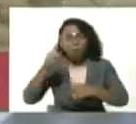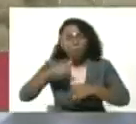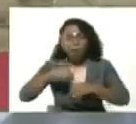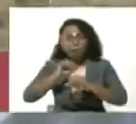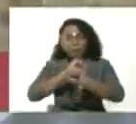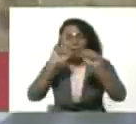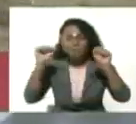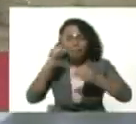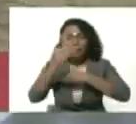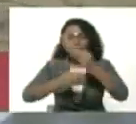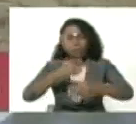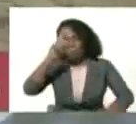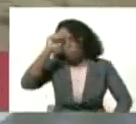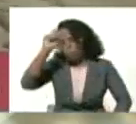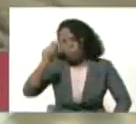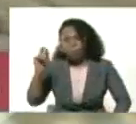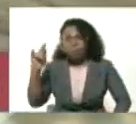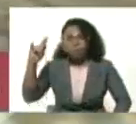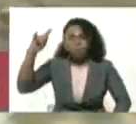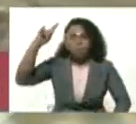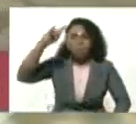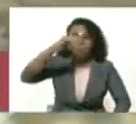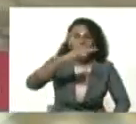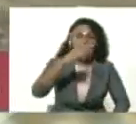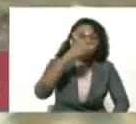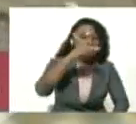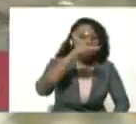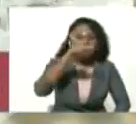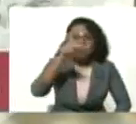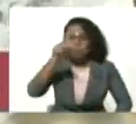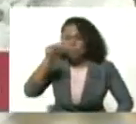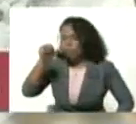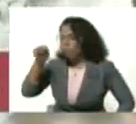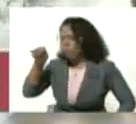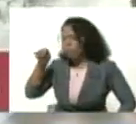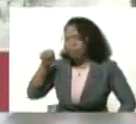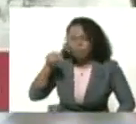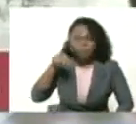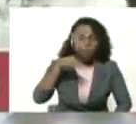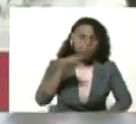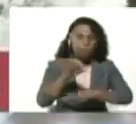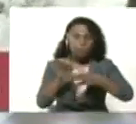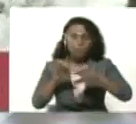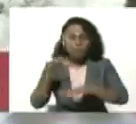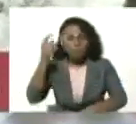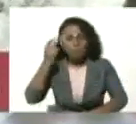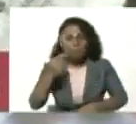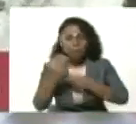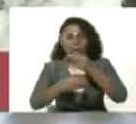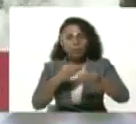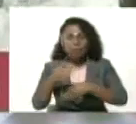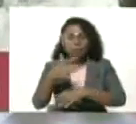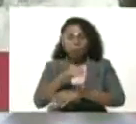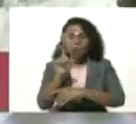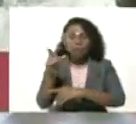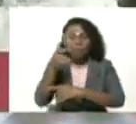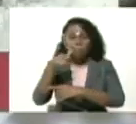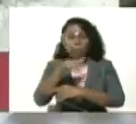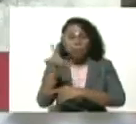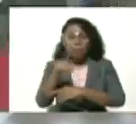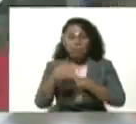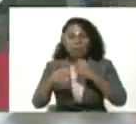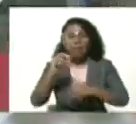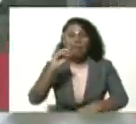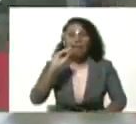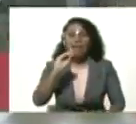hicimos el reconocimiento aéreo, específicamente en el sector del municipio Sucre, donde está una población que se llama